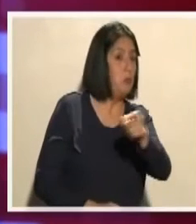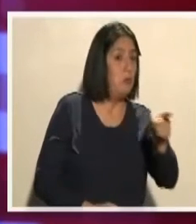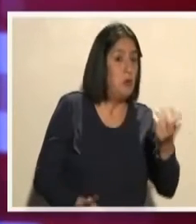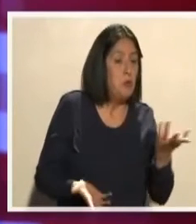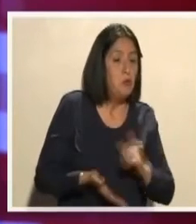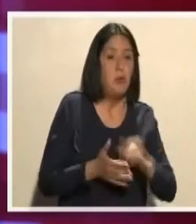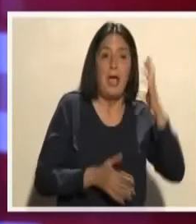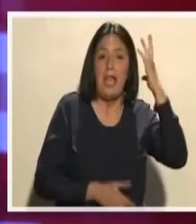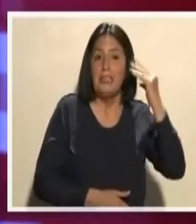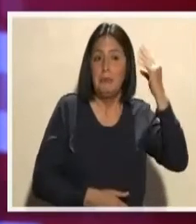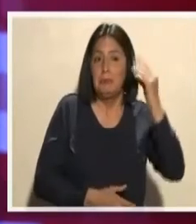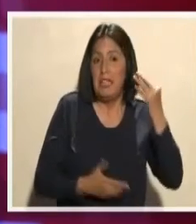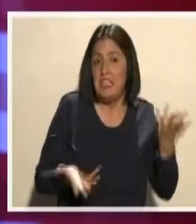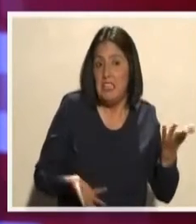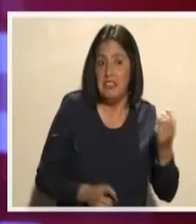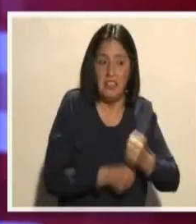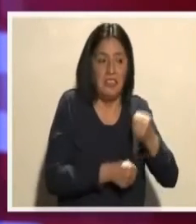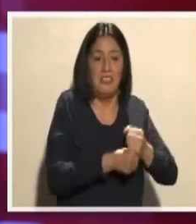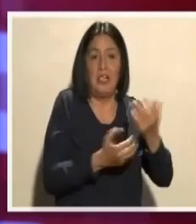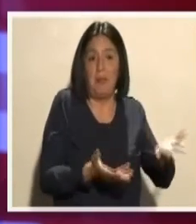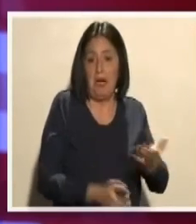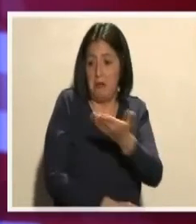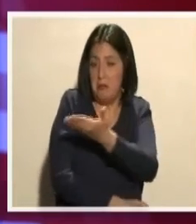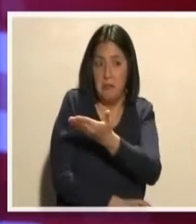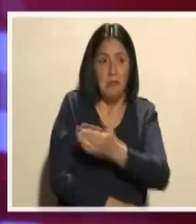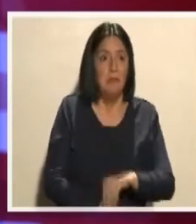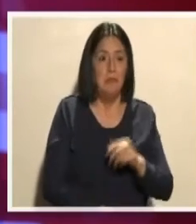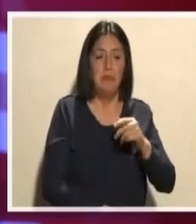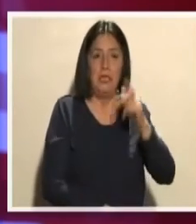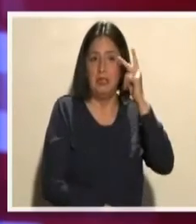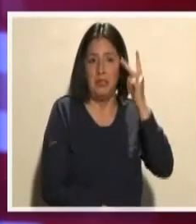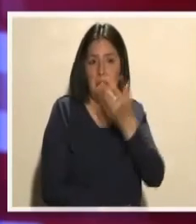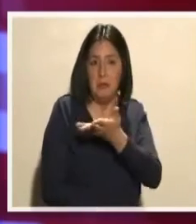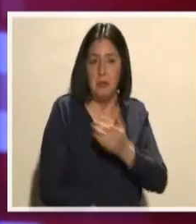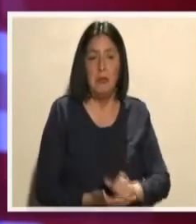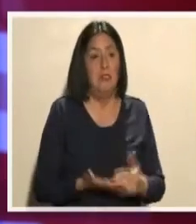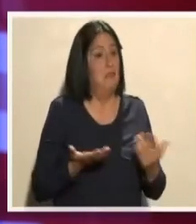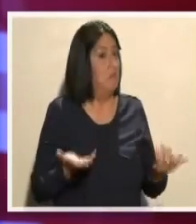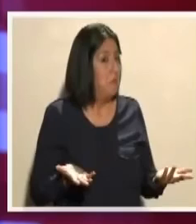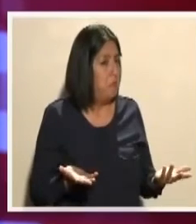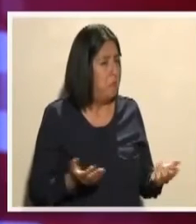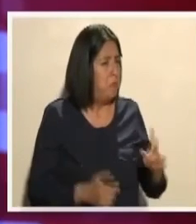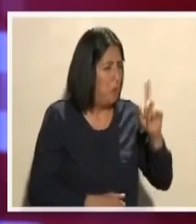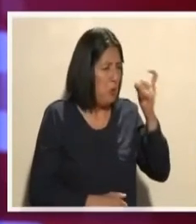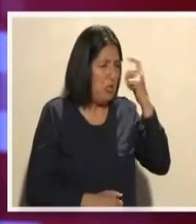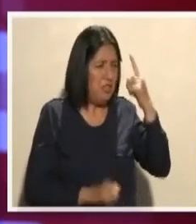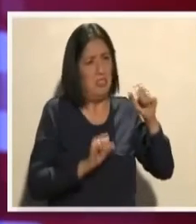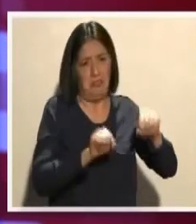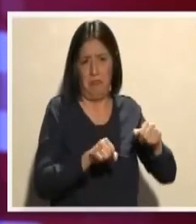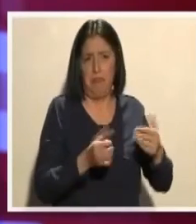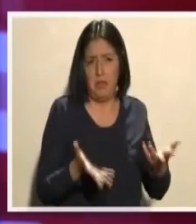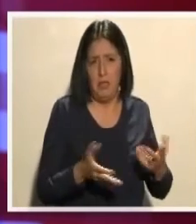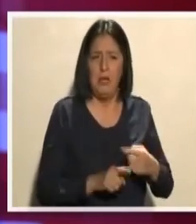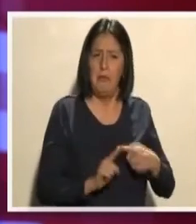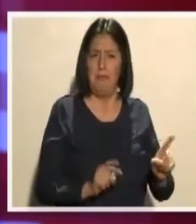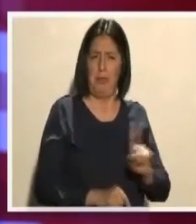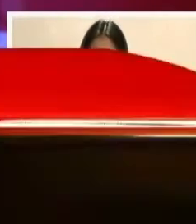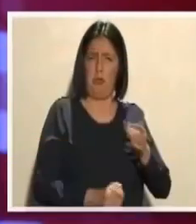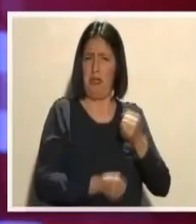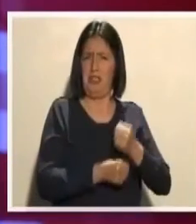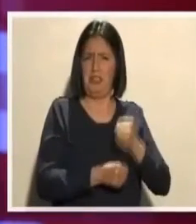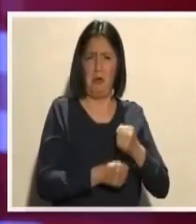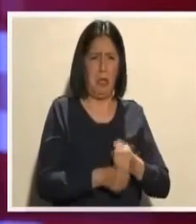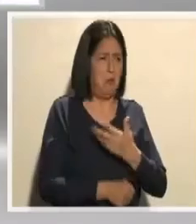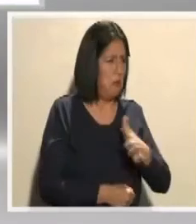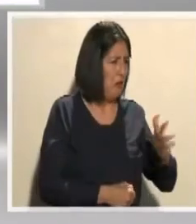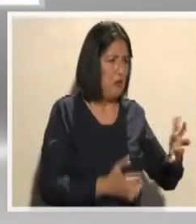la experiencia laboral de la candidata. Ha sido básicamente política. No ha trabajado en